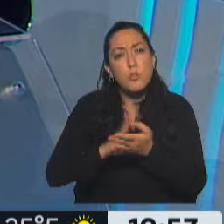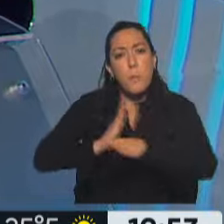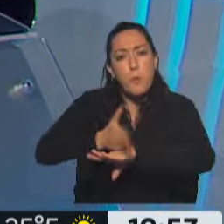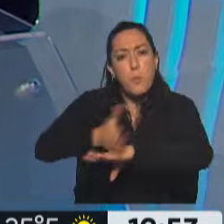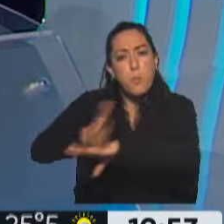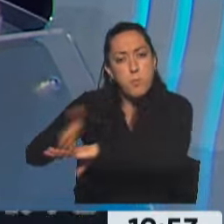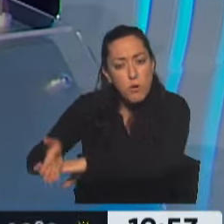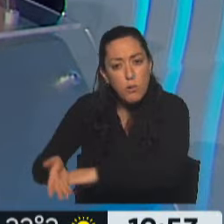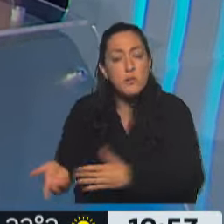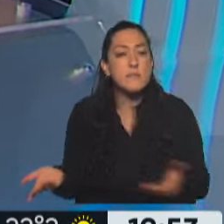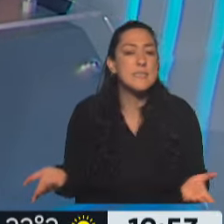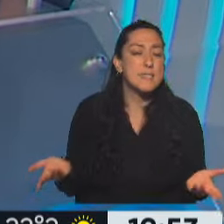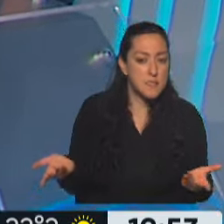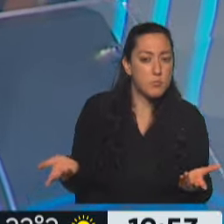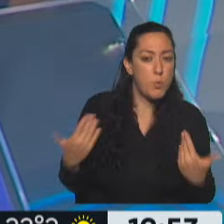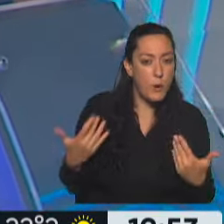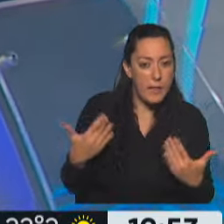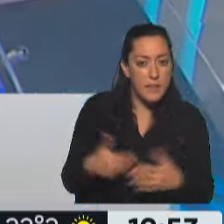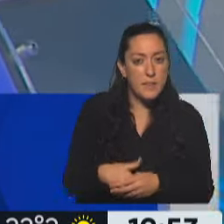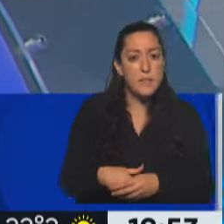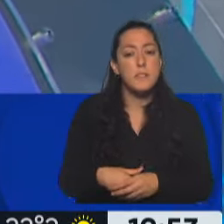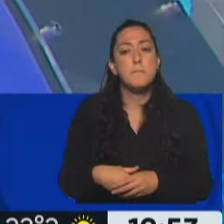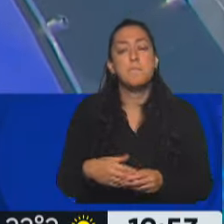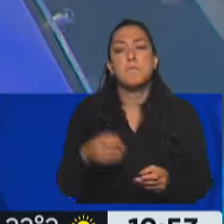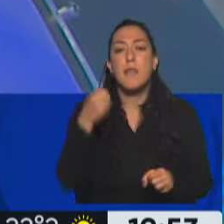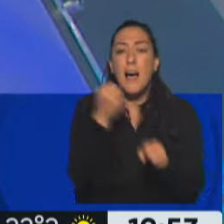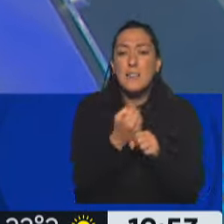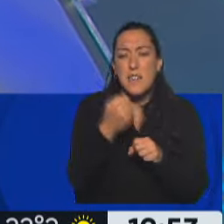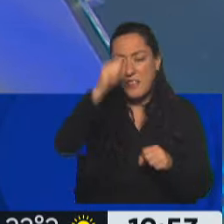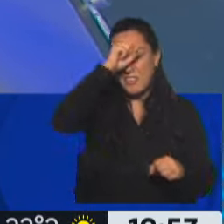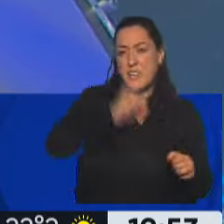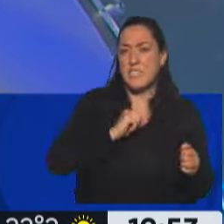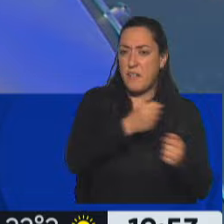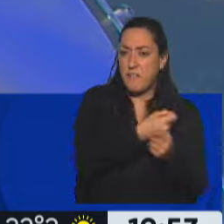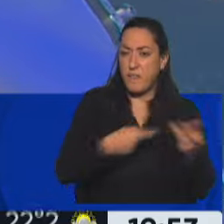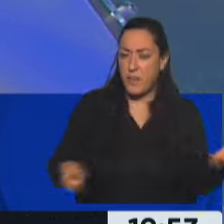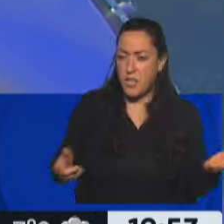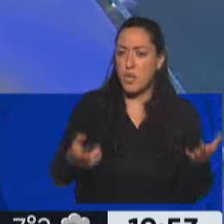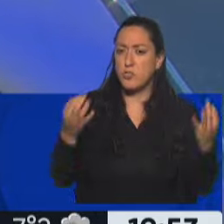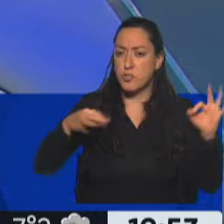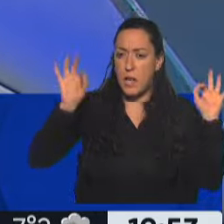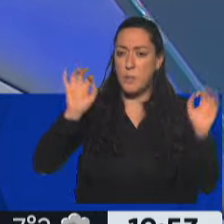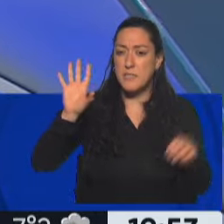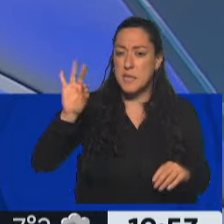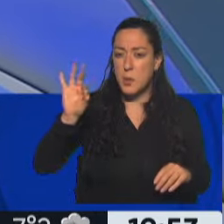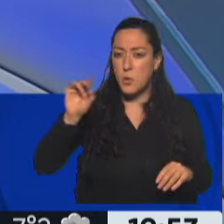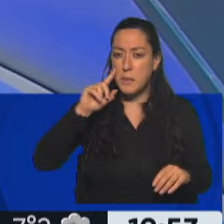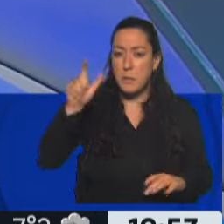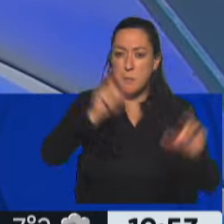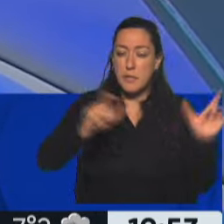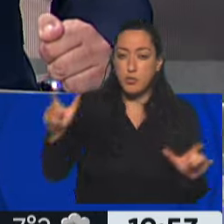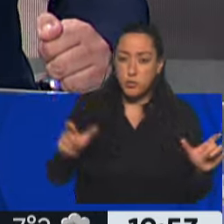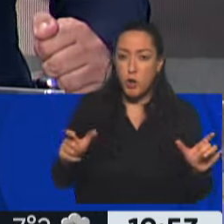afirma. Que seas así. Sí. Me gusta que lo afirme. Pero estás convencidísimo. Sí, y supera hasta los desafíos. ¿Por qué te lo a digo? Ver. Porque el desafío era llegar a 50.000. No